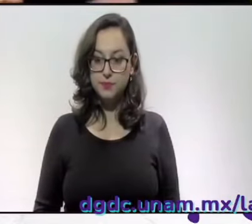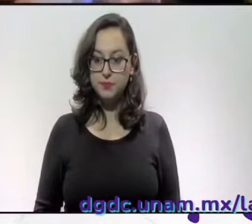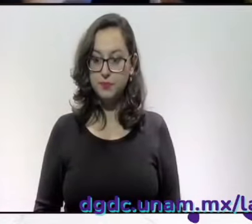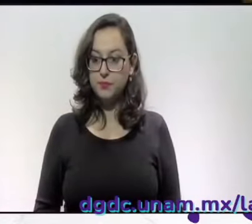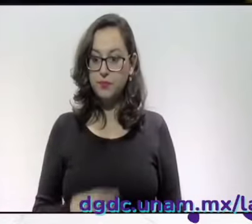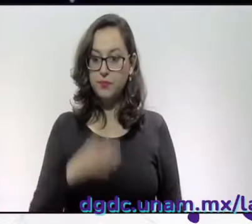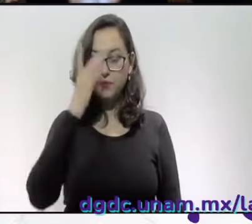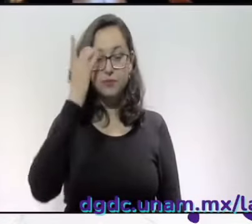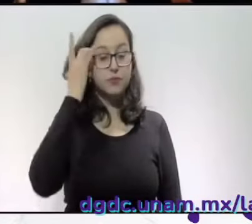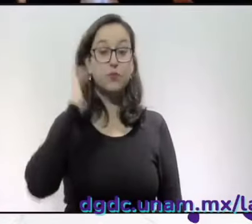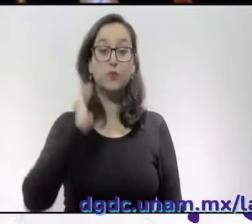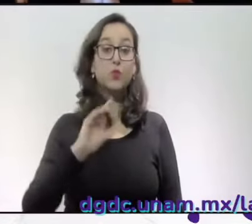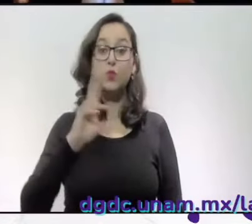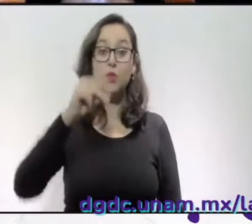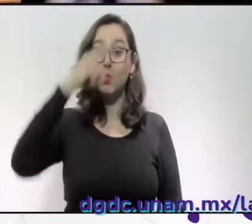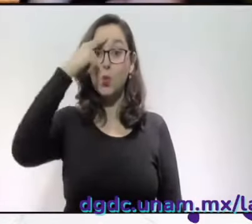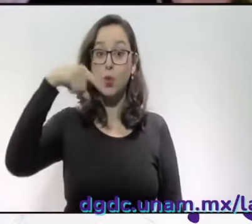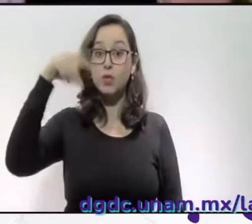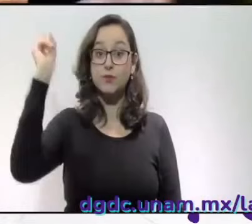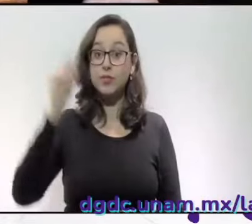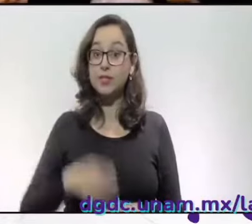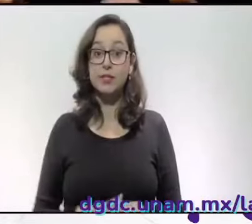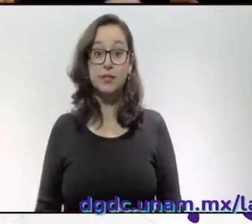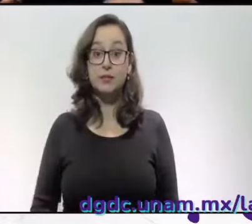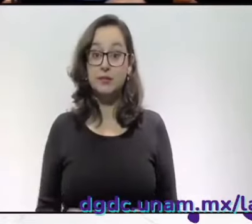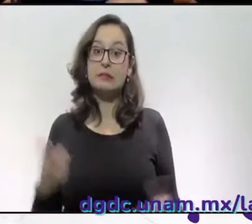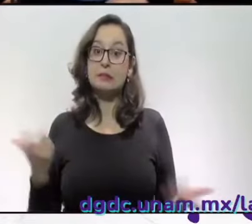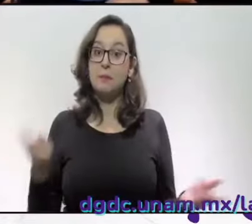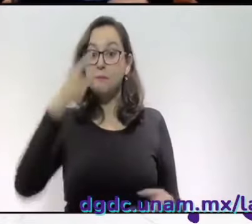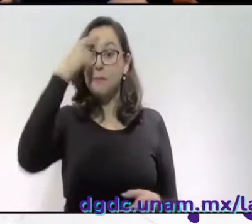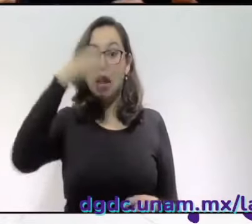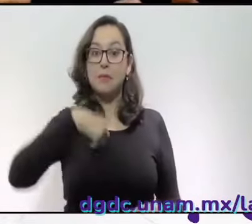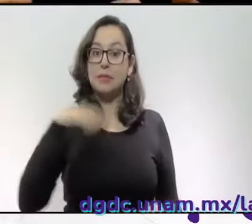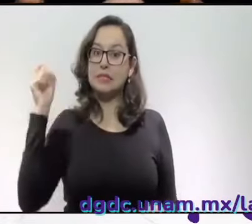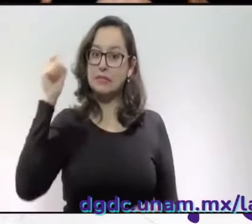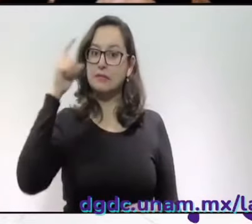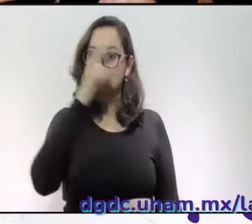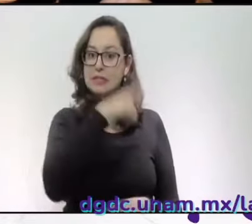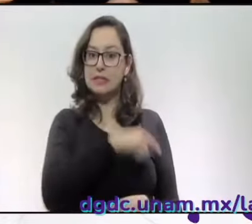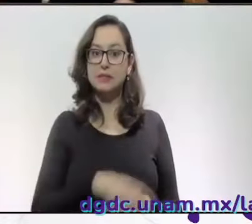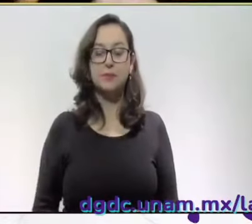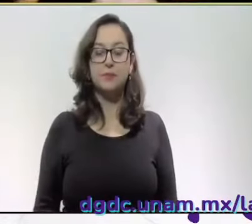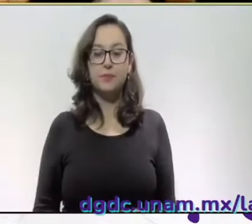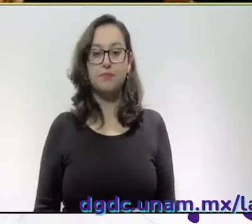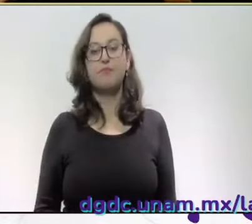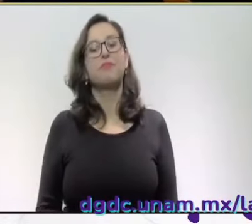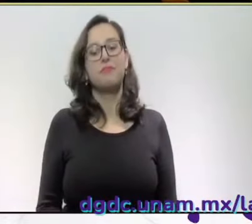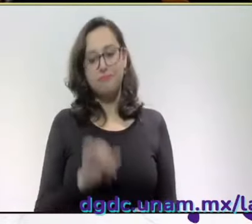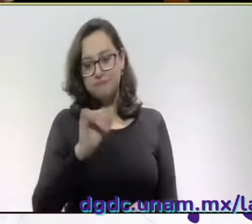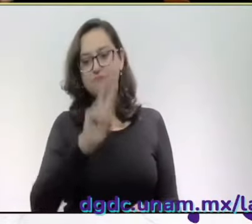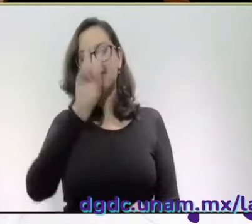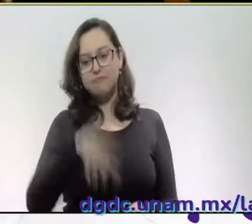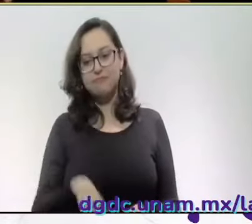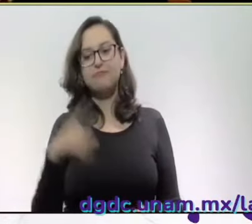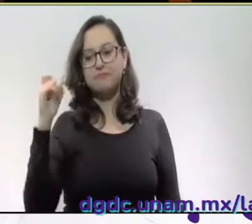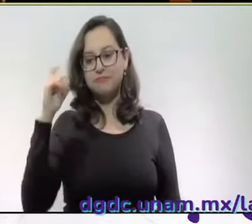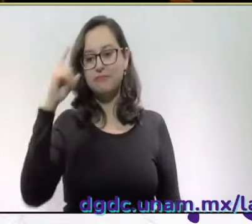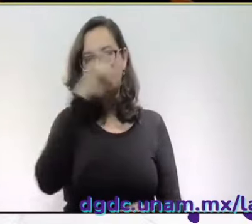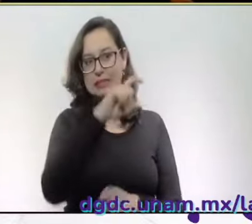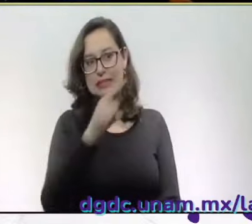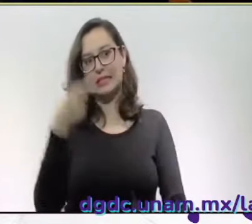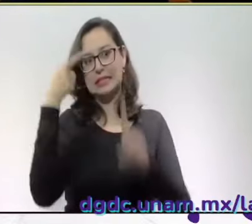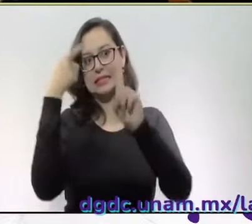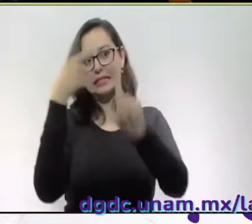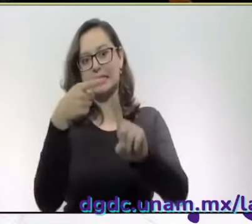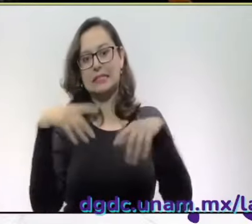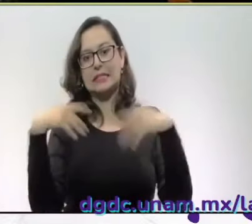Pero no es fácil. A mí me cuesta mucho. Claramente no es fácil, me imagino que debe ser un gran desafío el que te